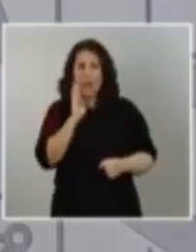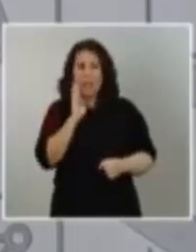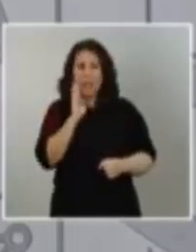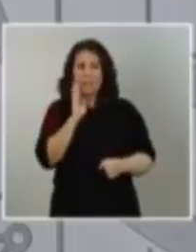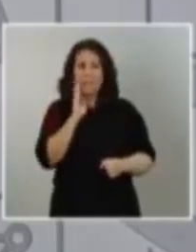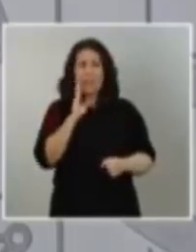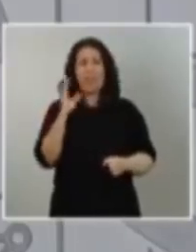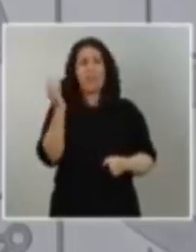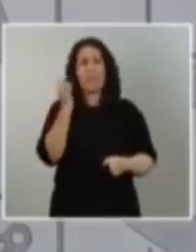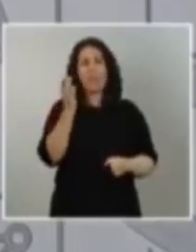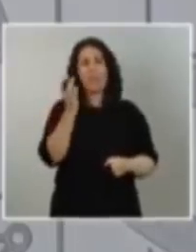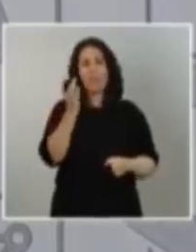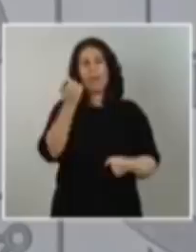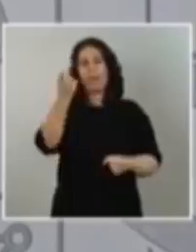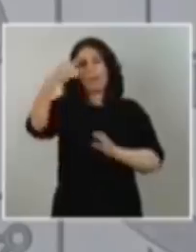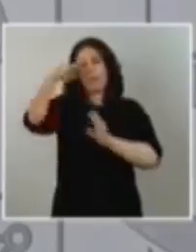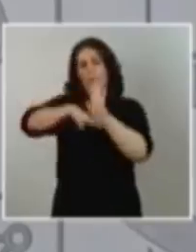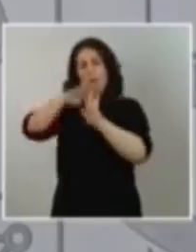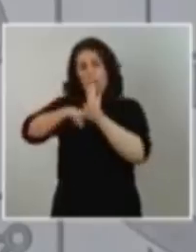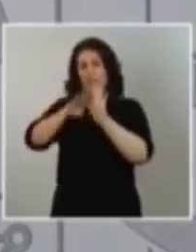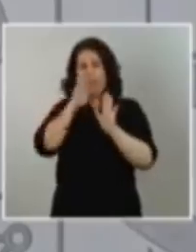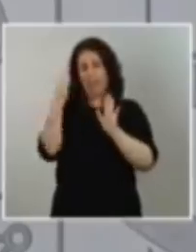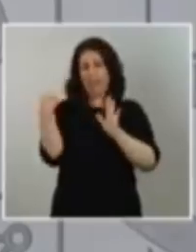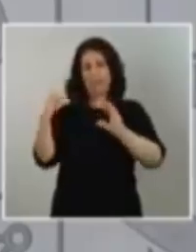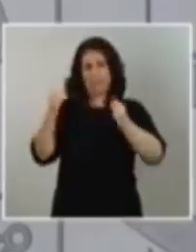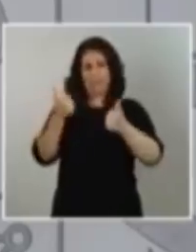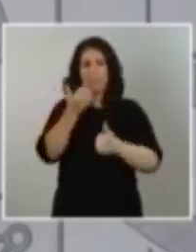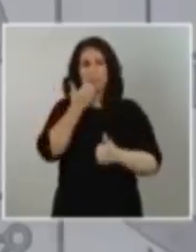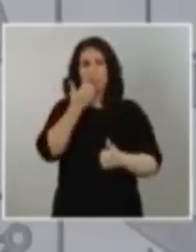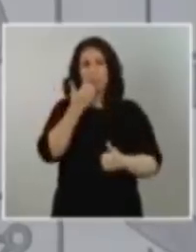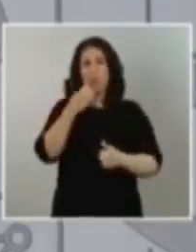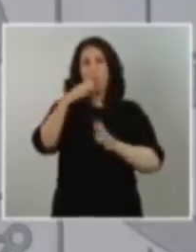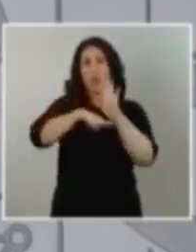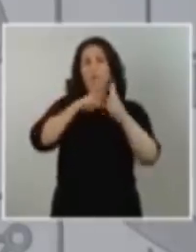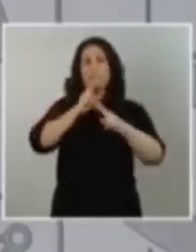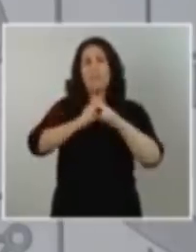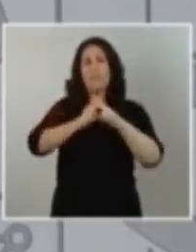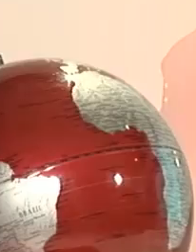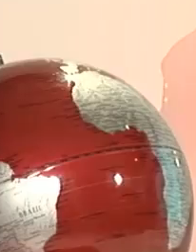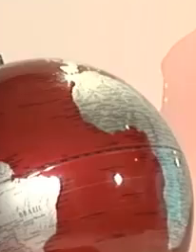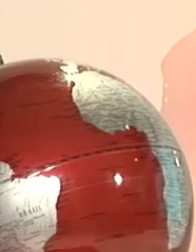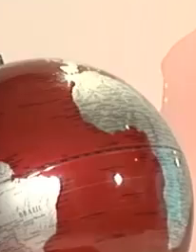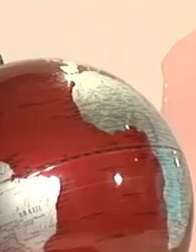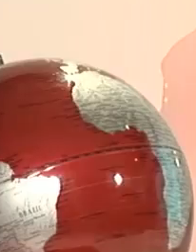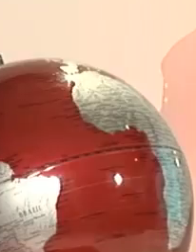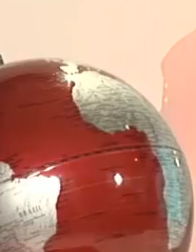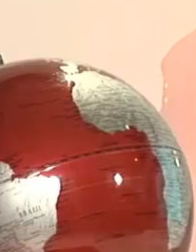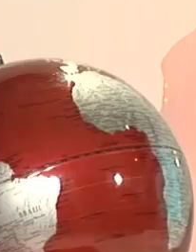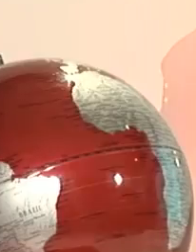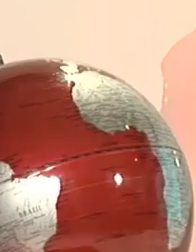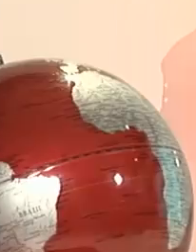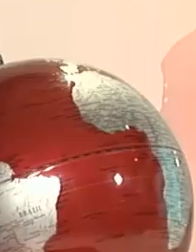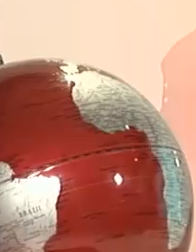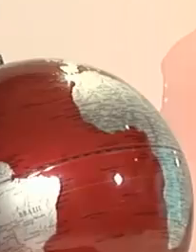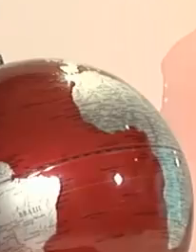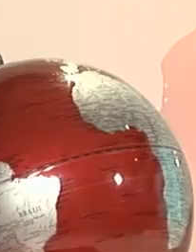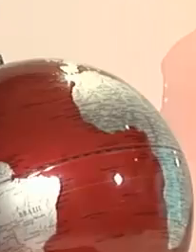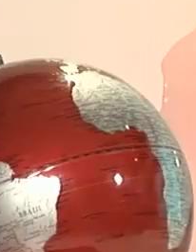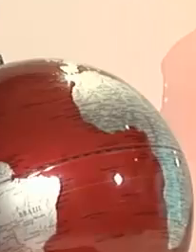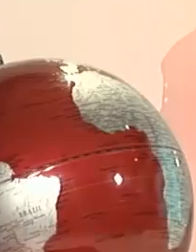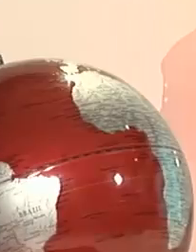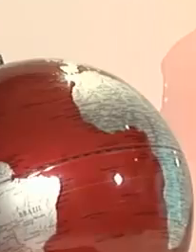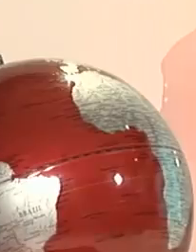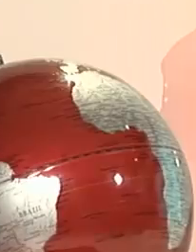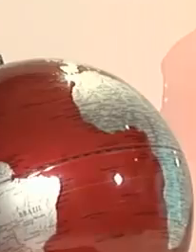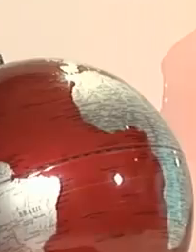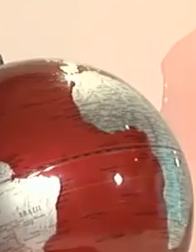que también hemos puesto en marcha como es el programa mi cuidad que permite una flexibilidad pues ahí hemos escuchado a la